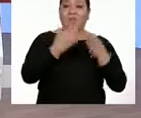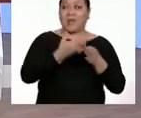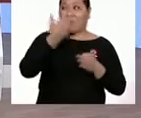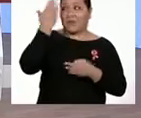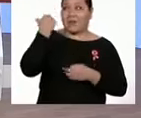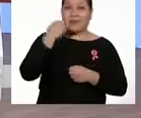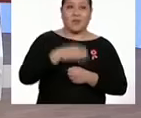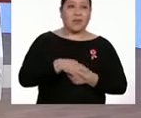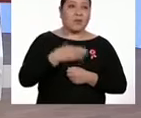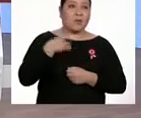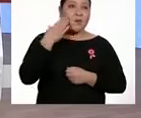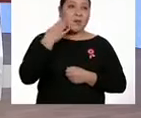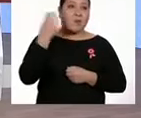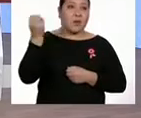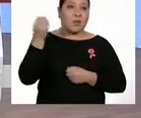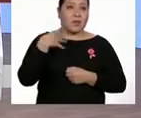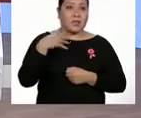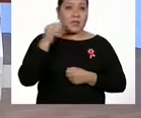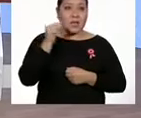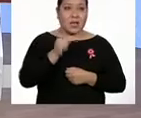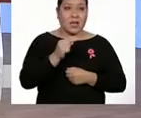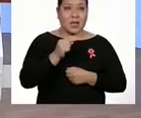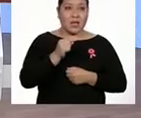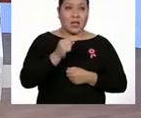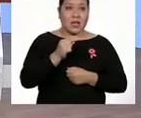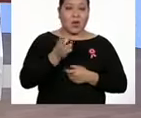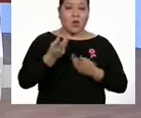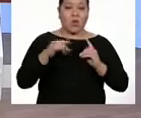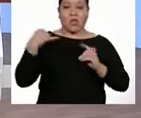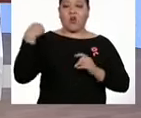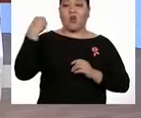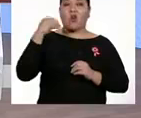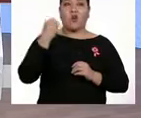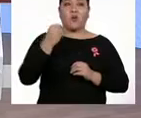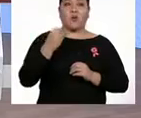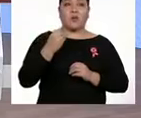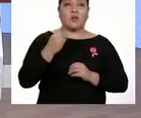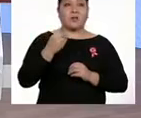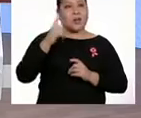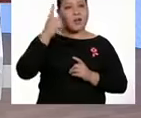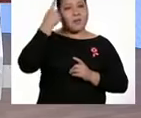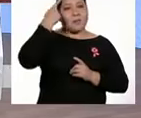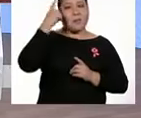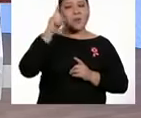pasado. Mi mamá me decía que a partir de la adolescencia se toman las